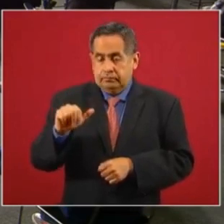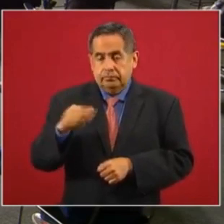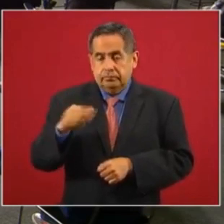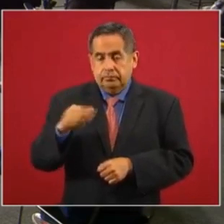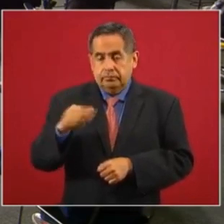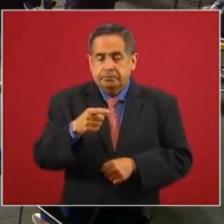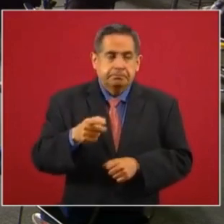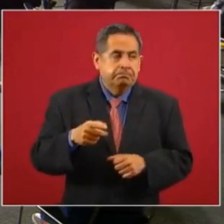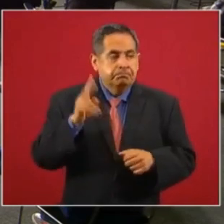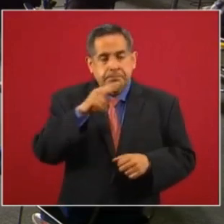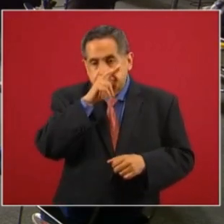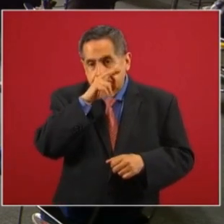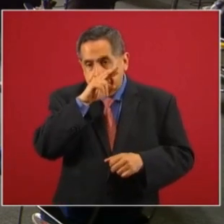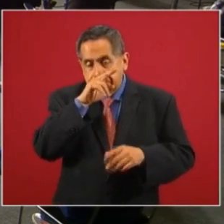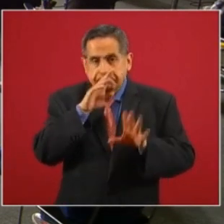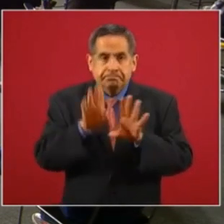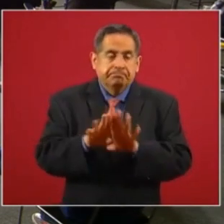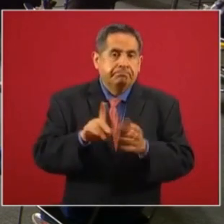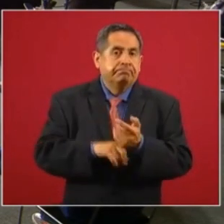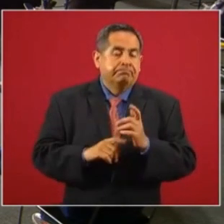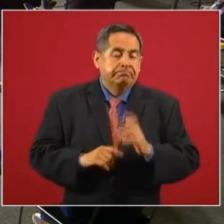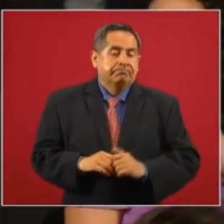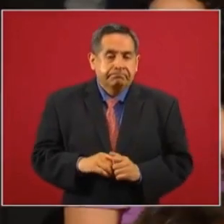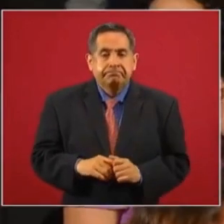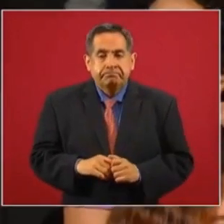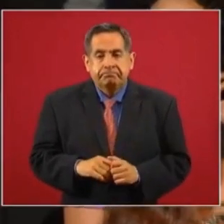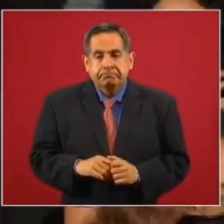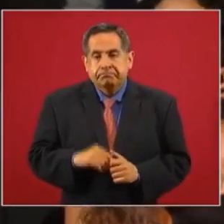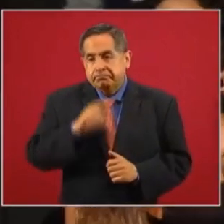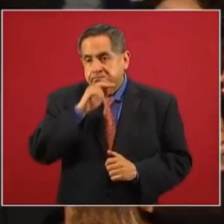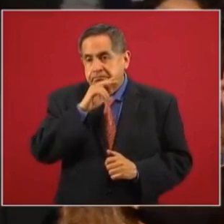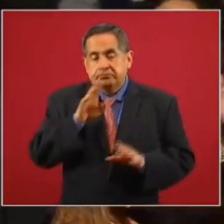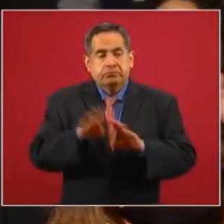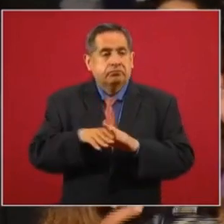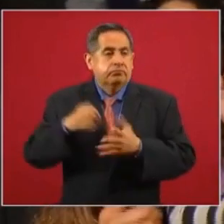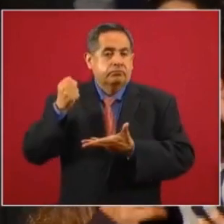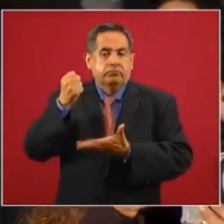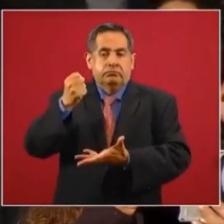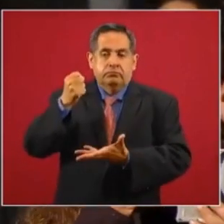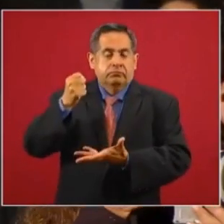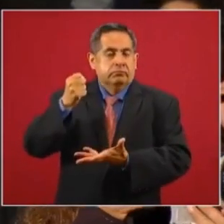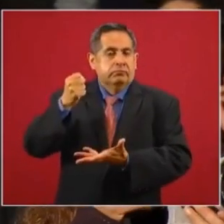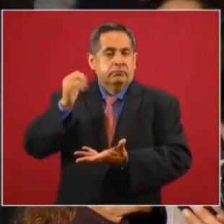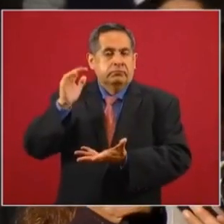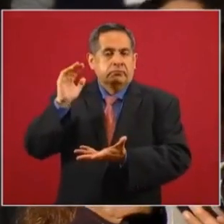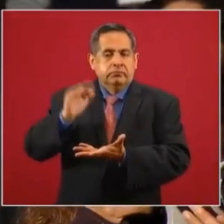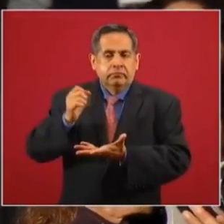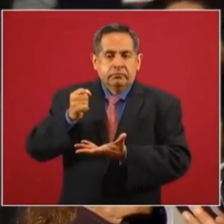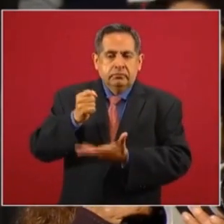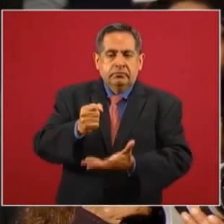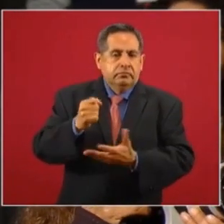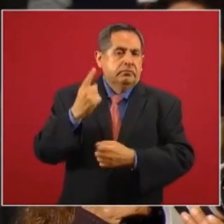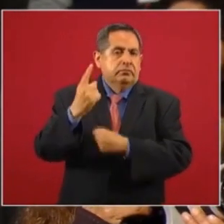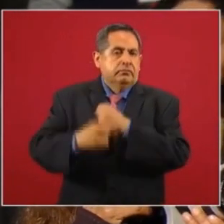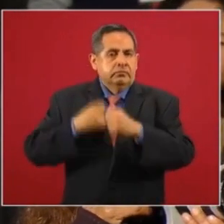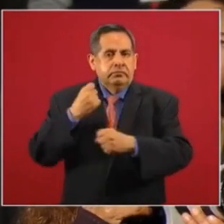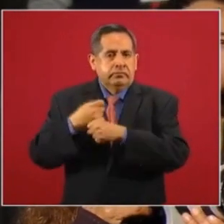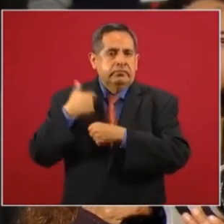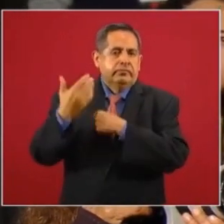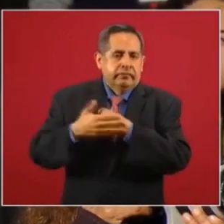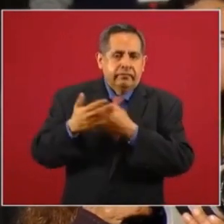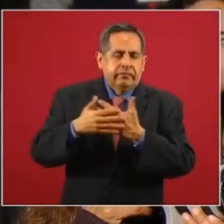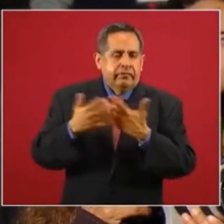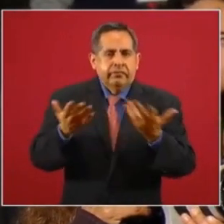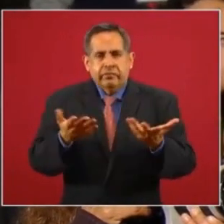esta preocupación por la reducción del presupuesto de egresos de la Federación para el siguiente año. Quisiera